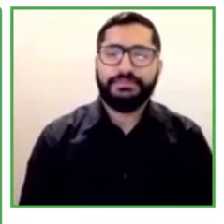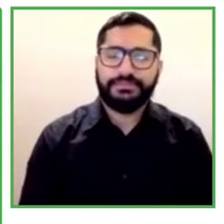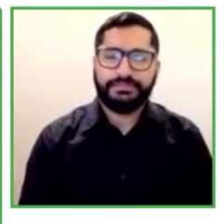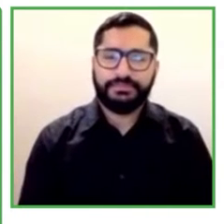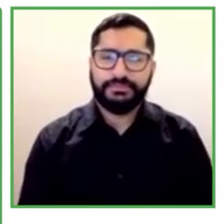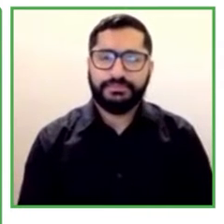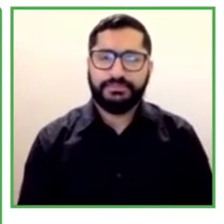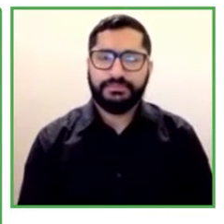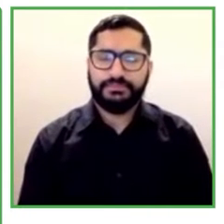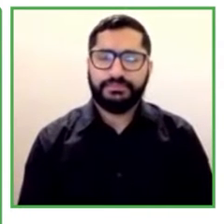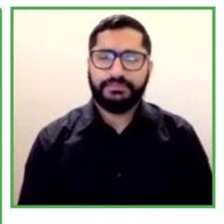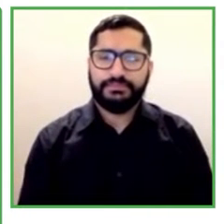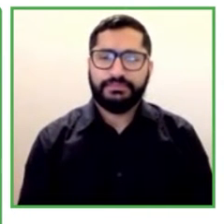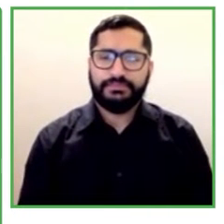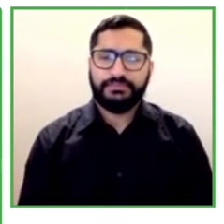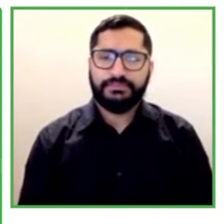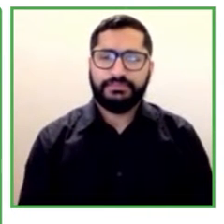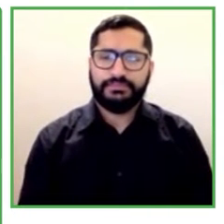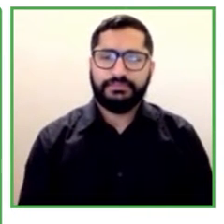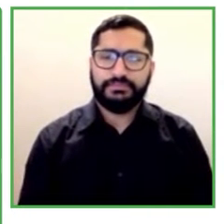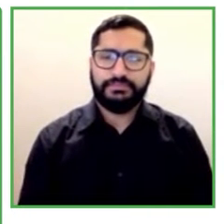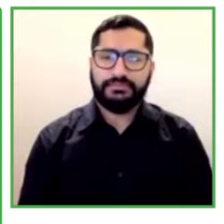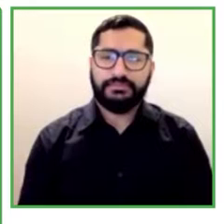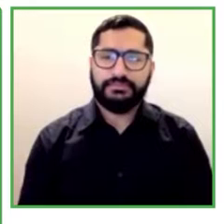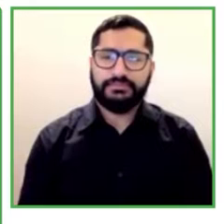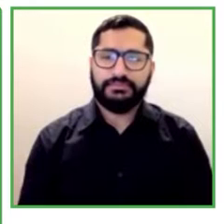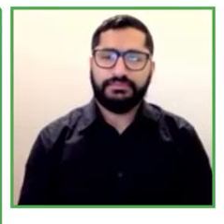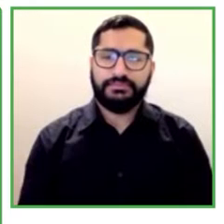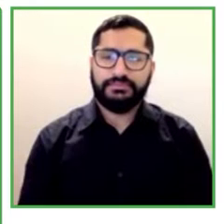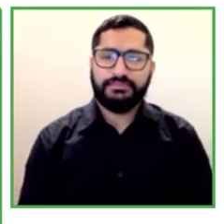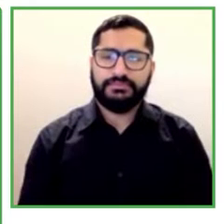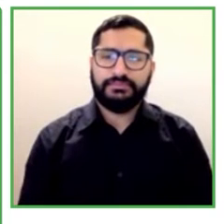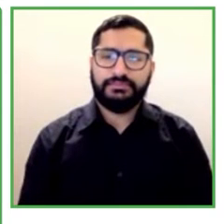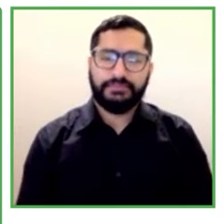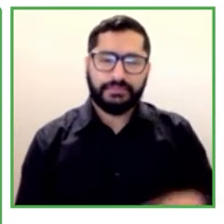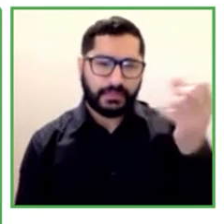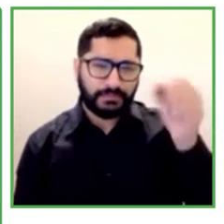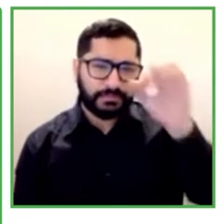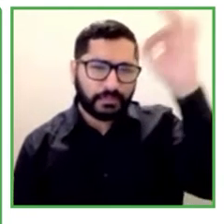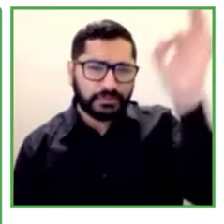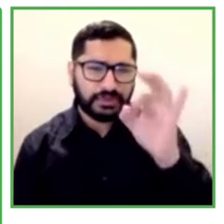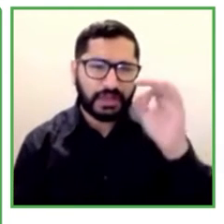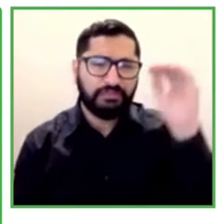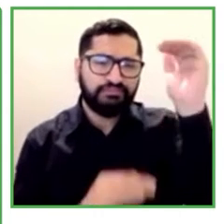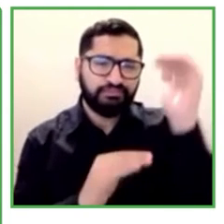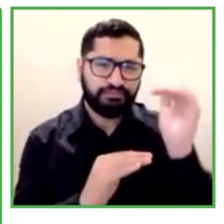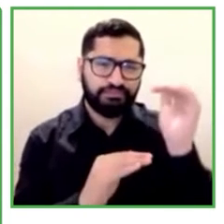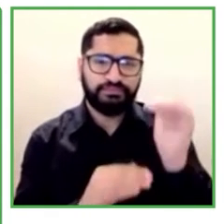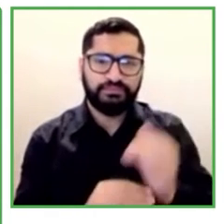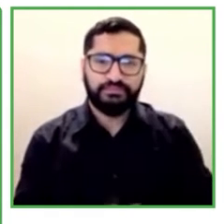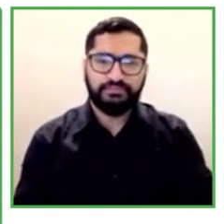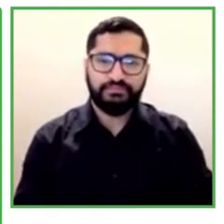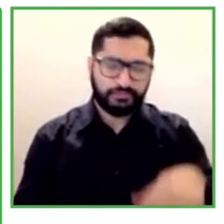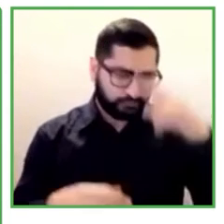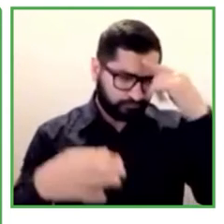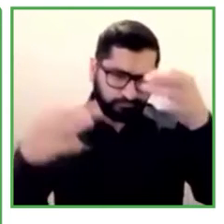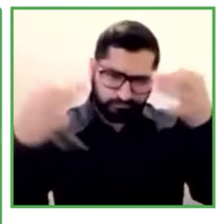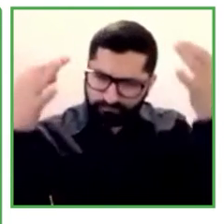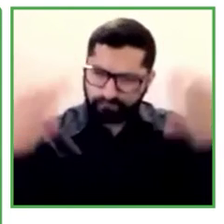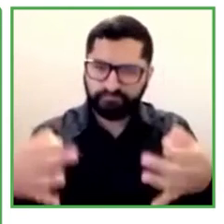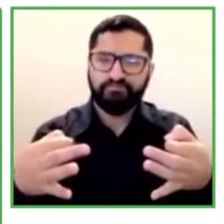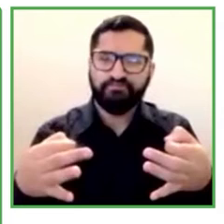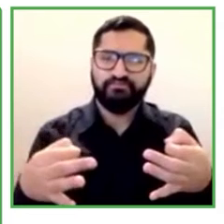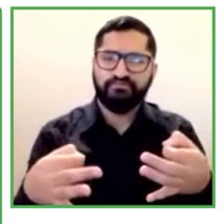Reduce y el riesgo de tomar decisiones en un 30% debido a la diversidad